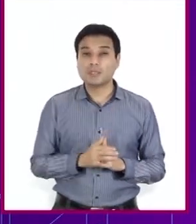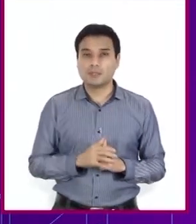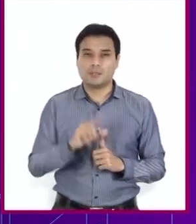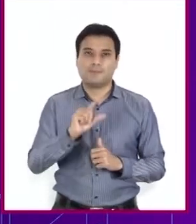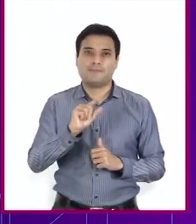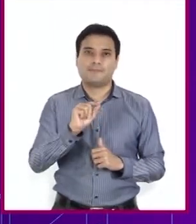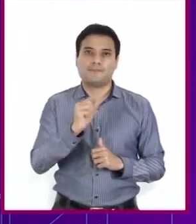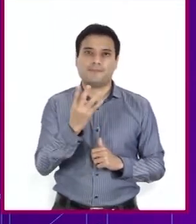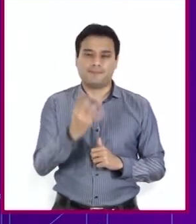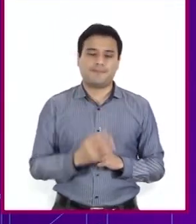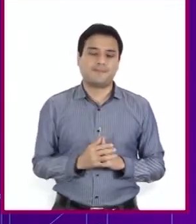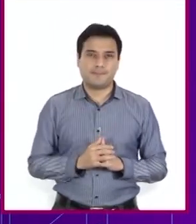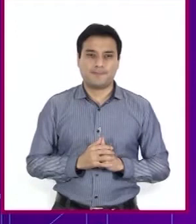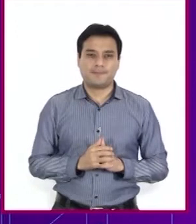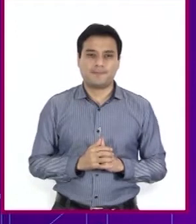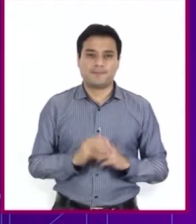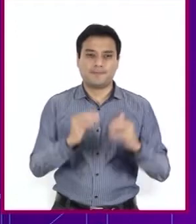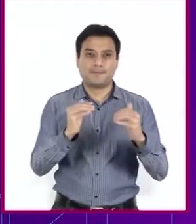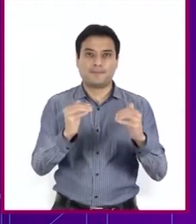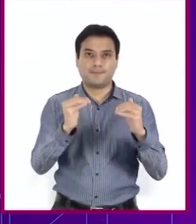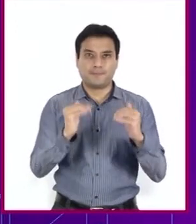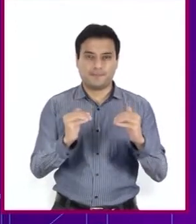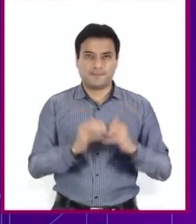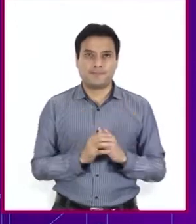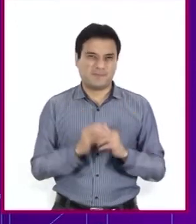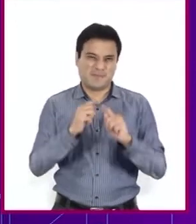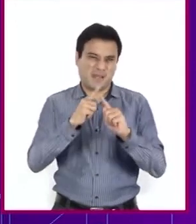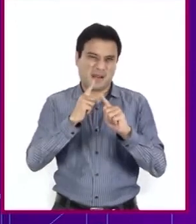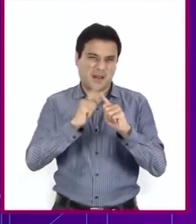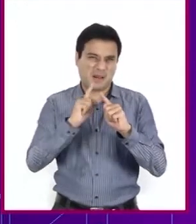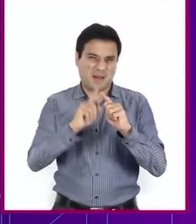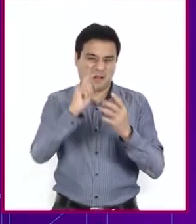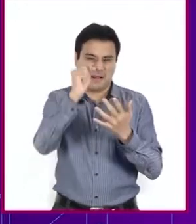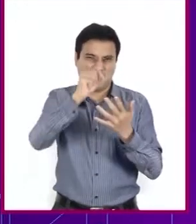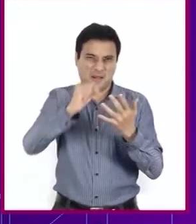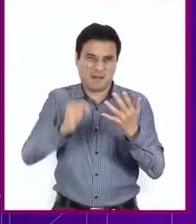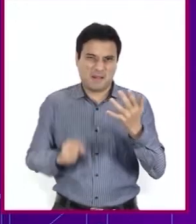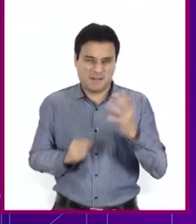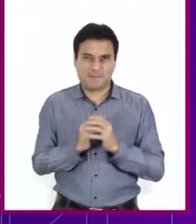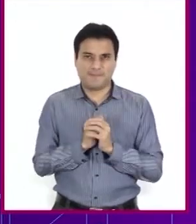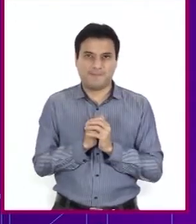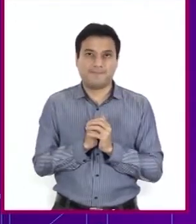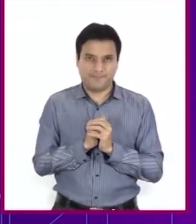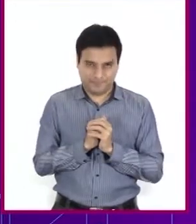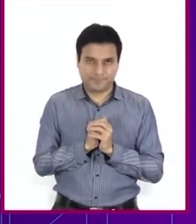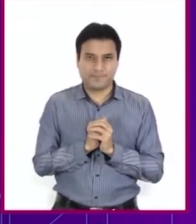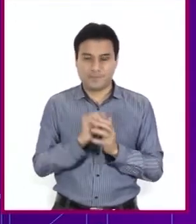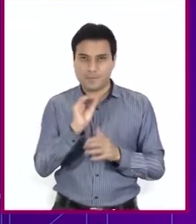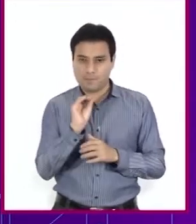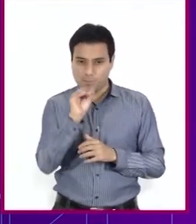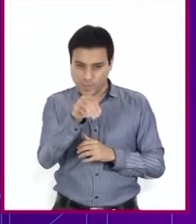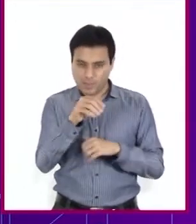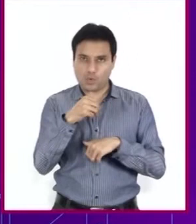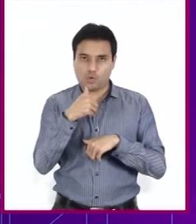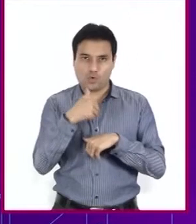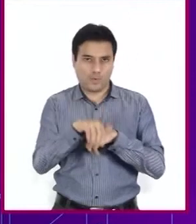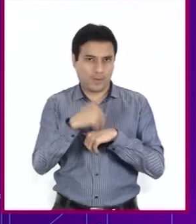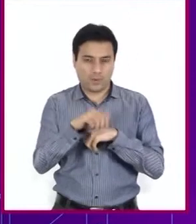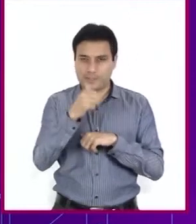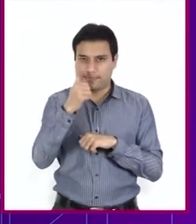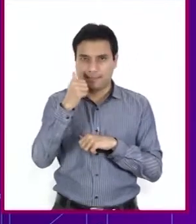igual a 74. Y así sucesivamente se va sustituyendo el valor de n,